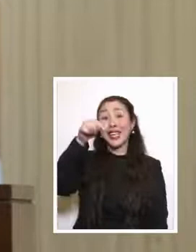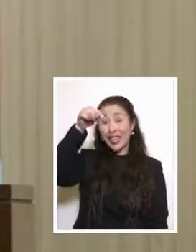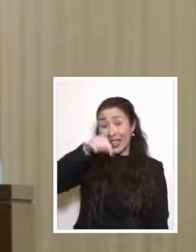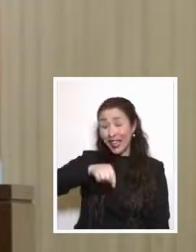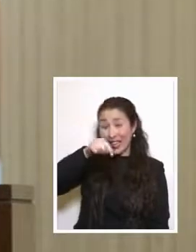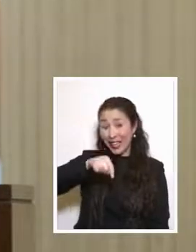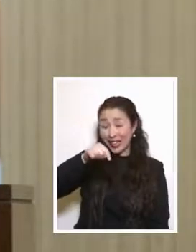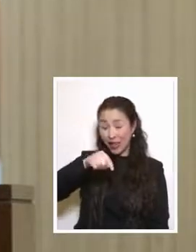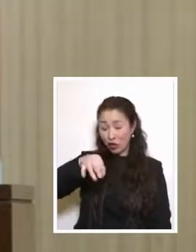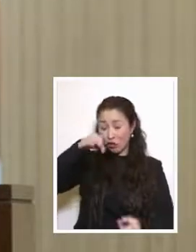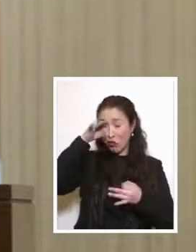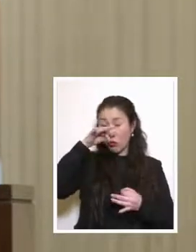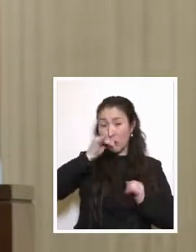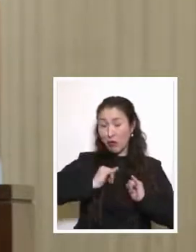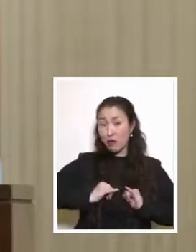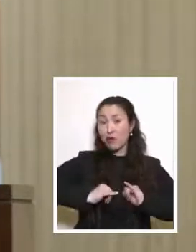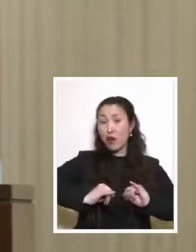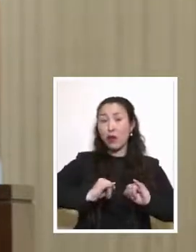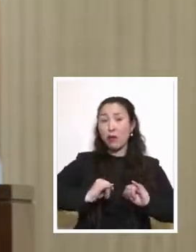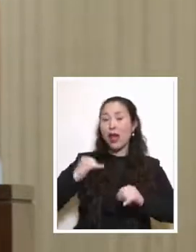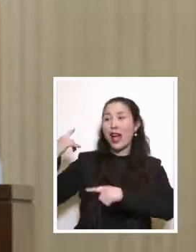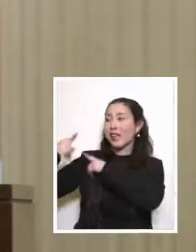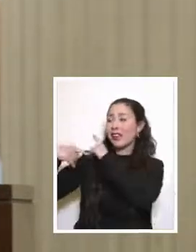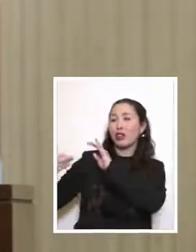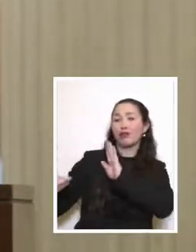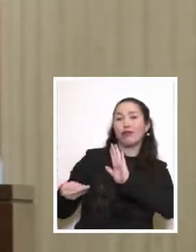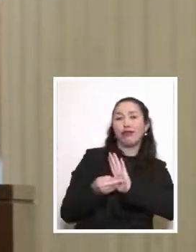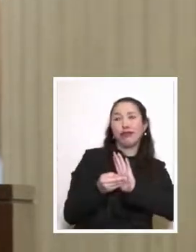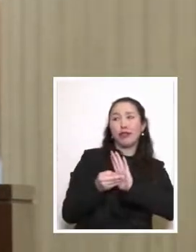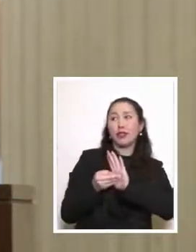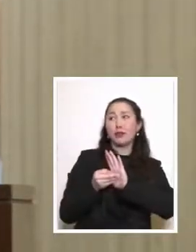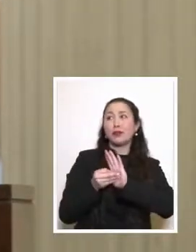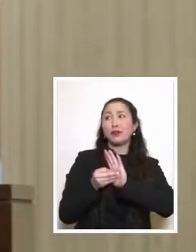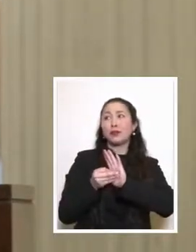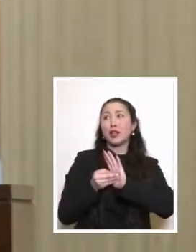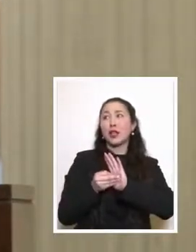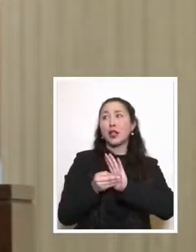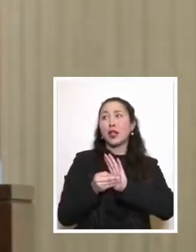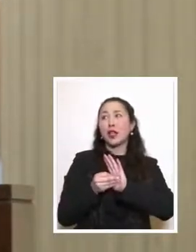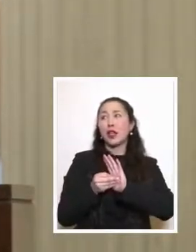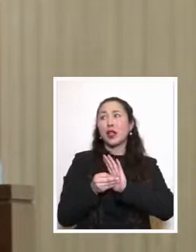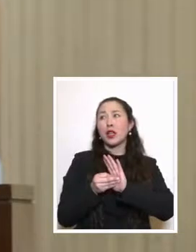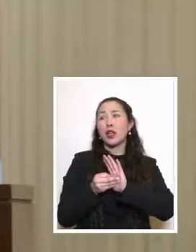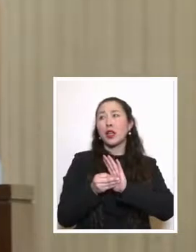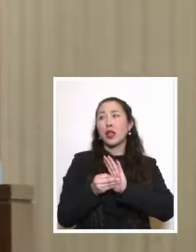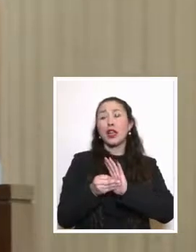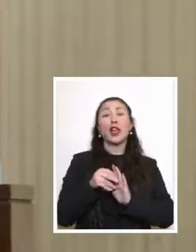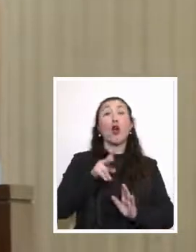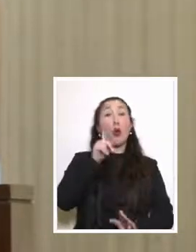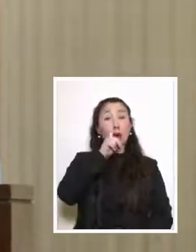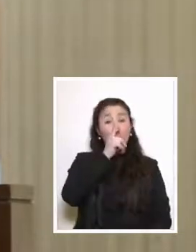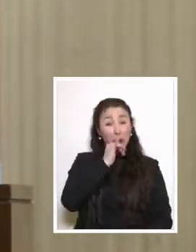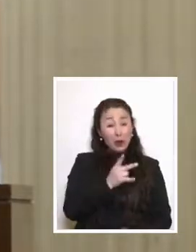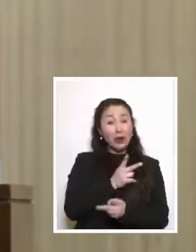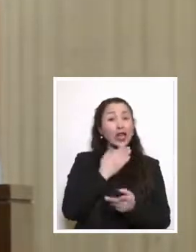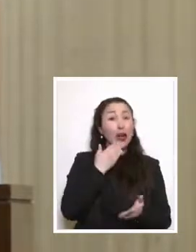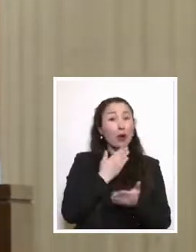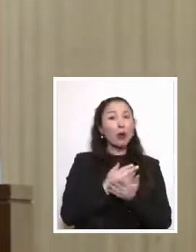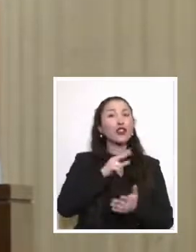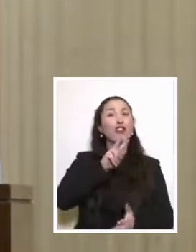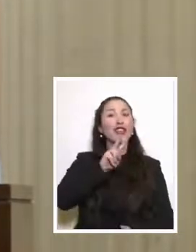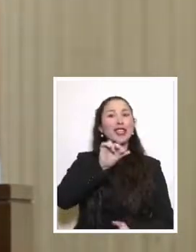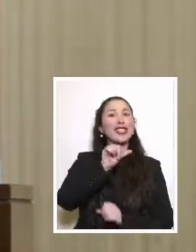publicación, parte de una serie histórica, que la última la habíamos publicado hacía 26 años. Por lo tanto,